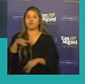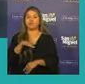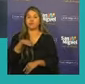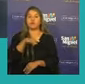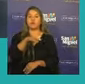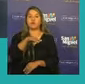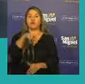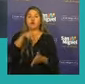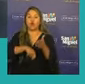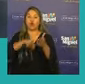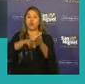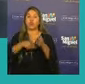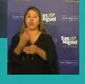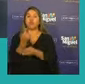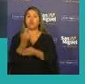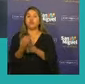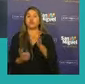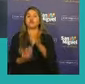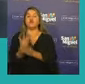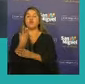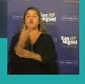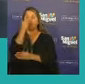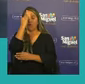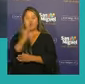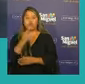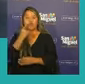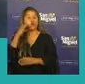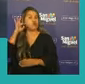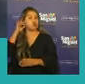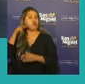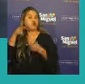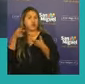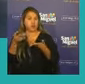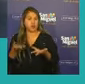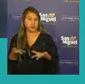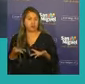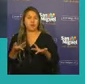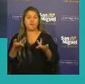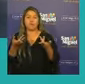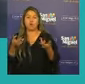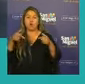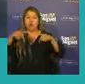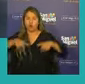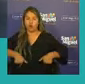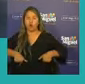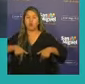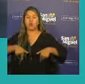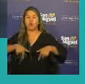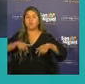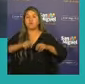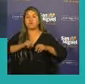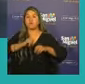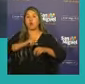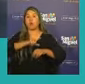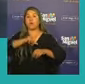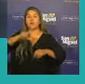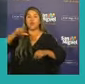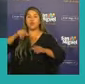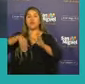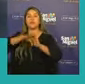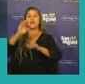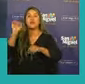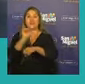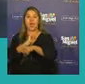permitió contratar a 12 nuevas funcionarios y funcionarias que hoy día han aumentado nuestra cantidad